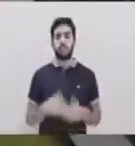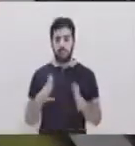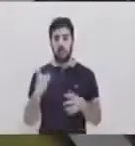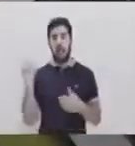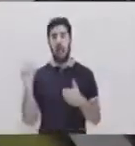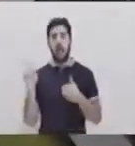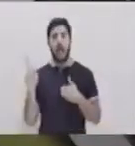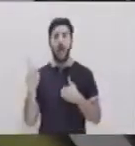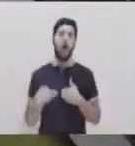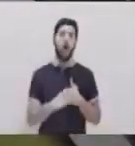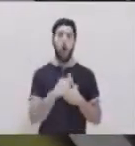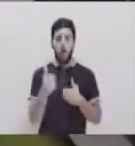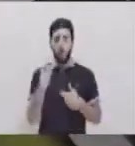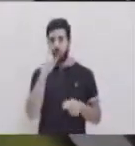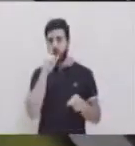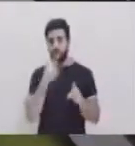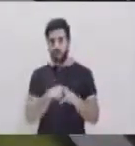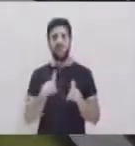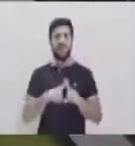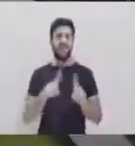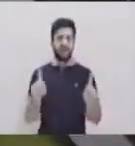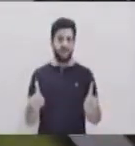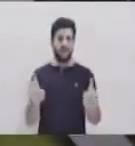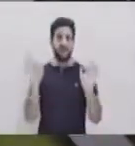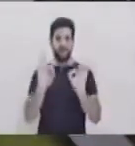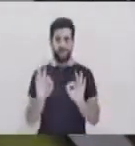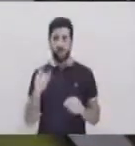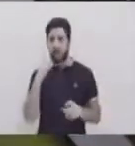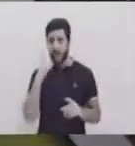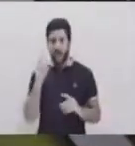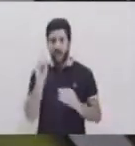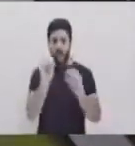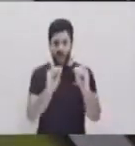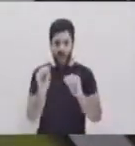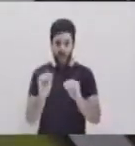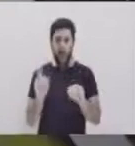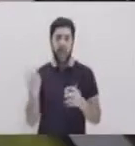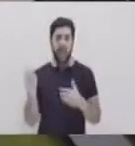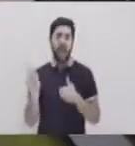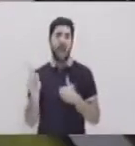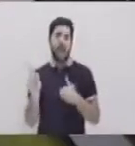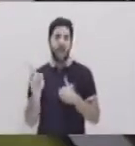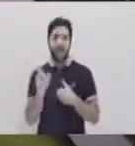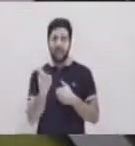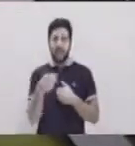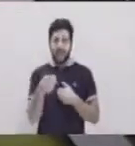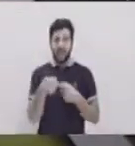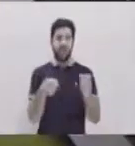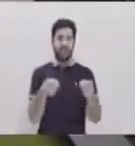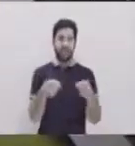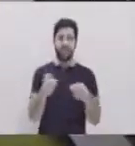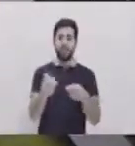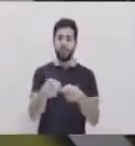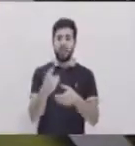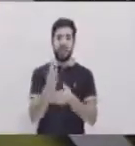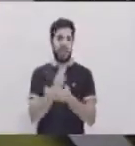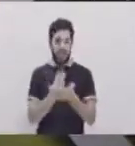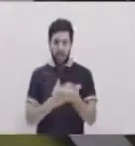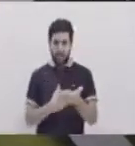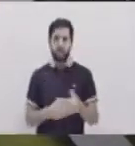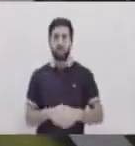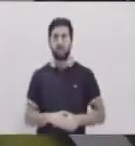y acá hay otro también. Este pues ya también trae acá Su decoración. unas conchitas, unos caracolitos,